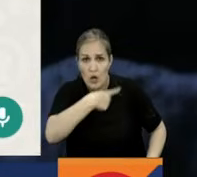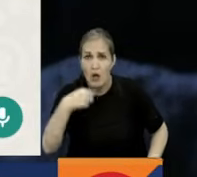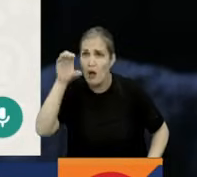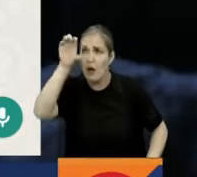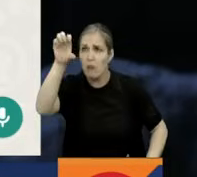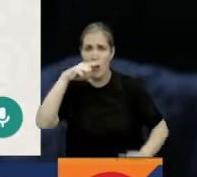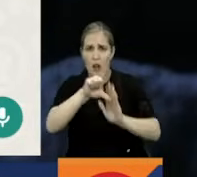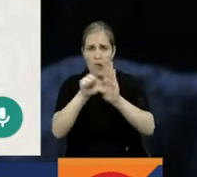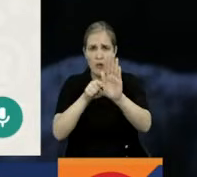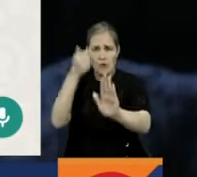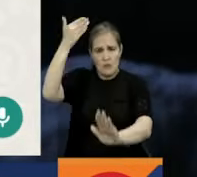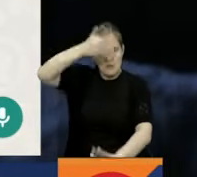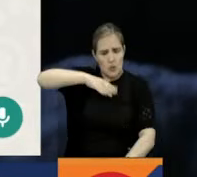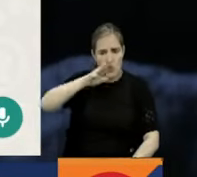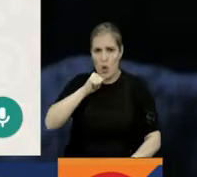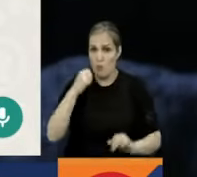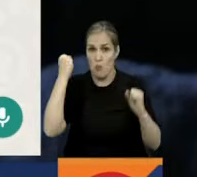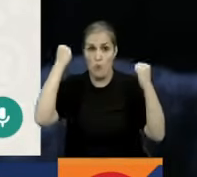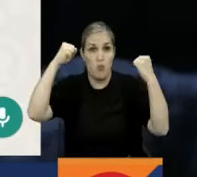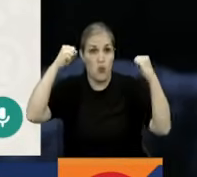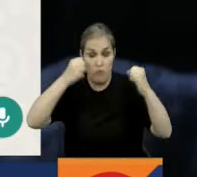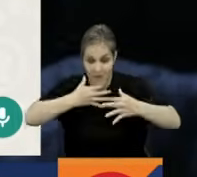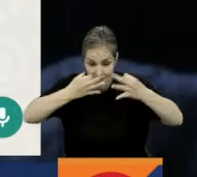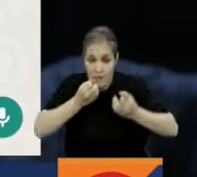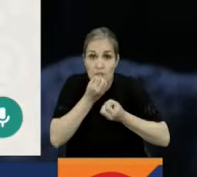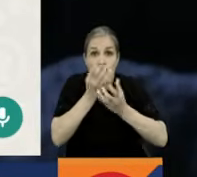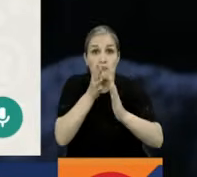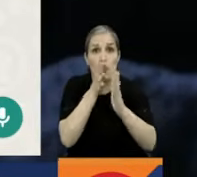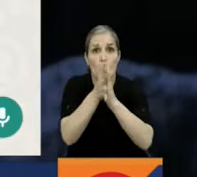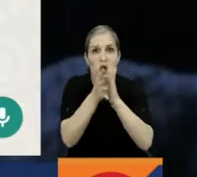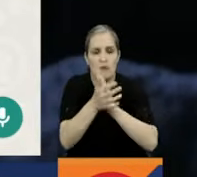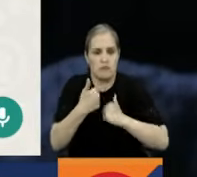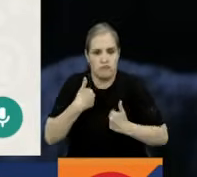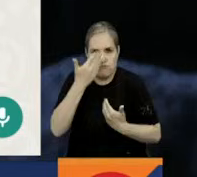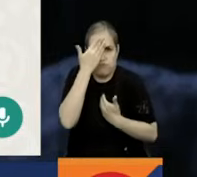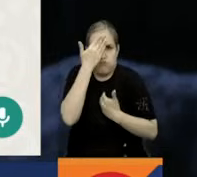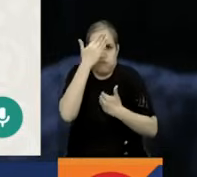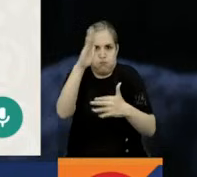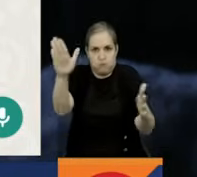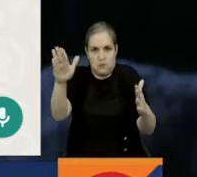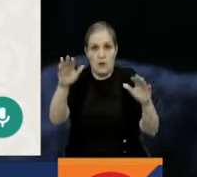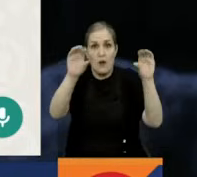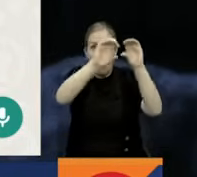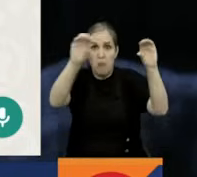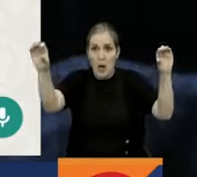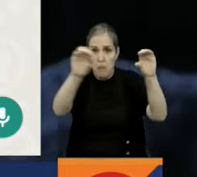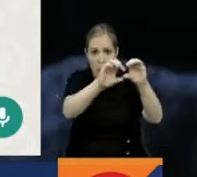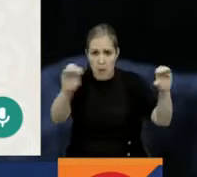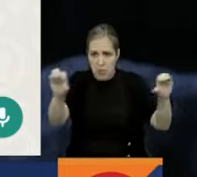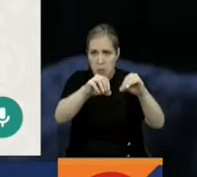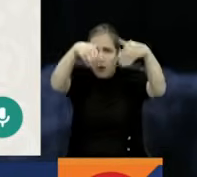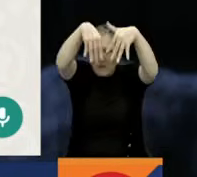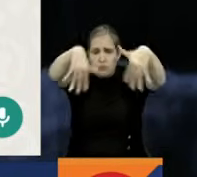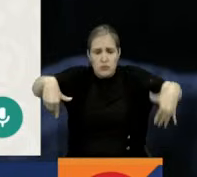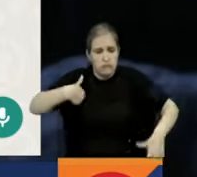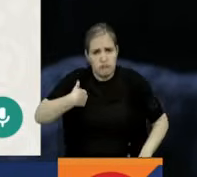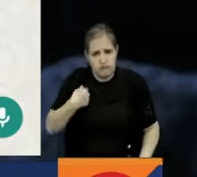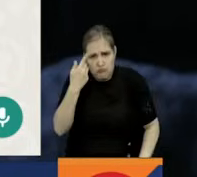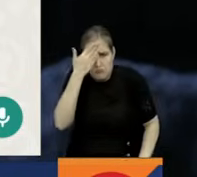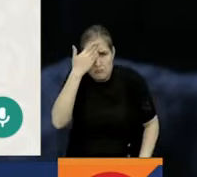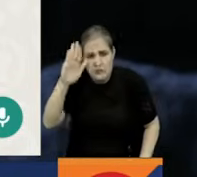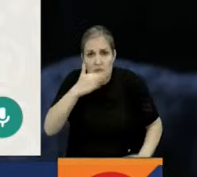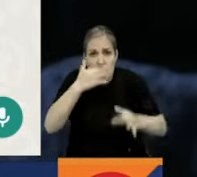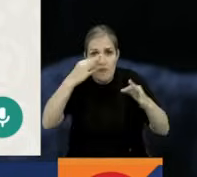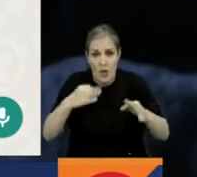actividades ilegales. Debo ser enfático en manifestar que desconozco completamente la existencia de tales organigramas y cualquier tipo